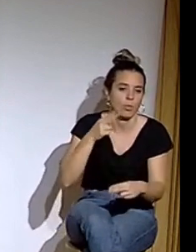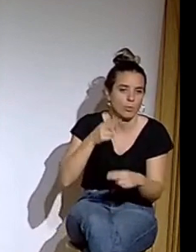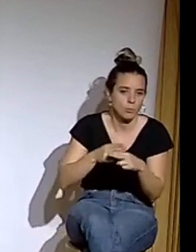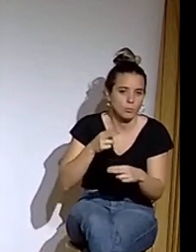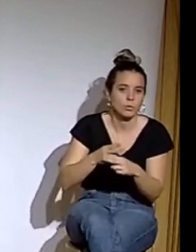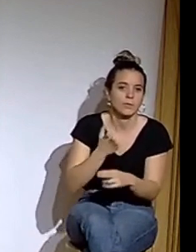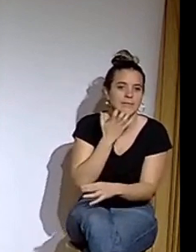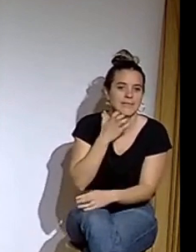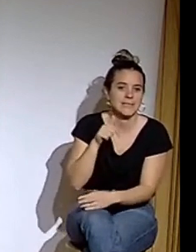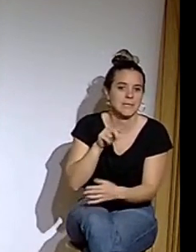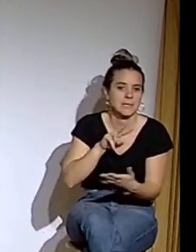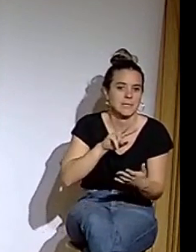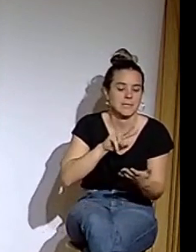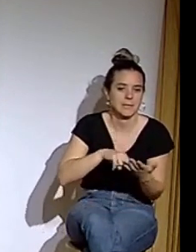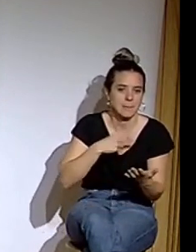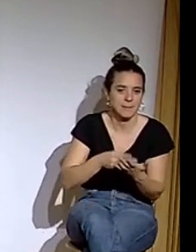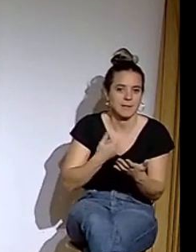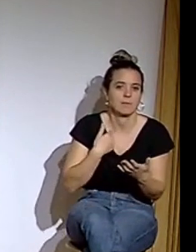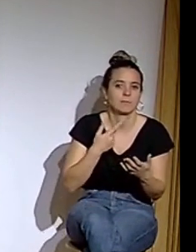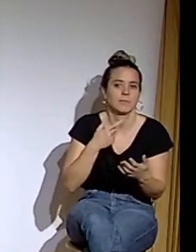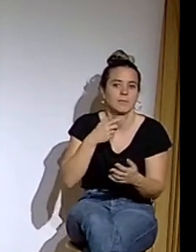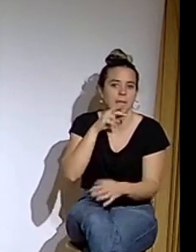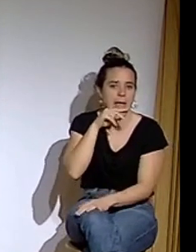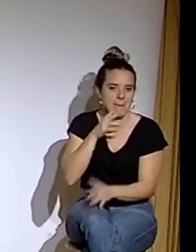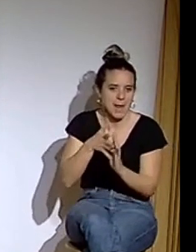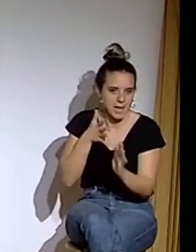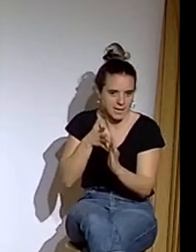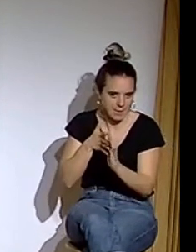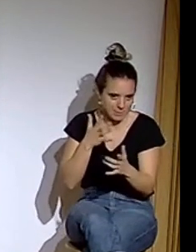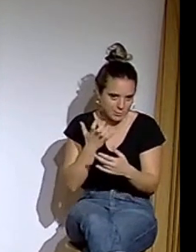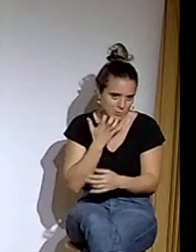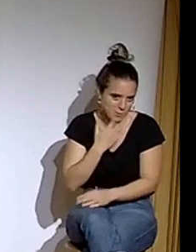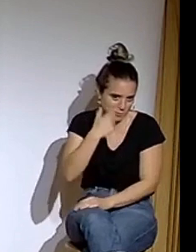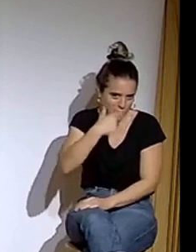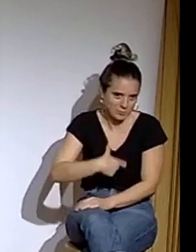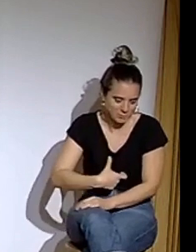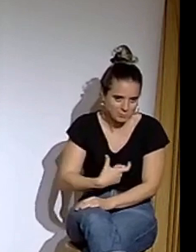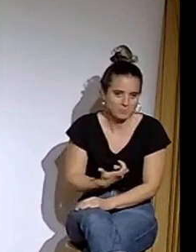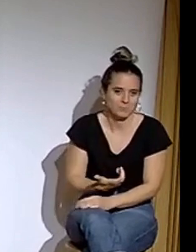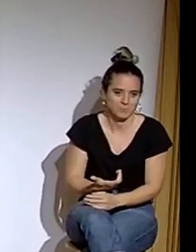si estás interpretando a alguien que habla muy rápido como es mi caso entonces